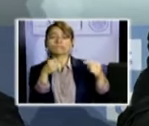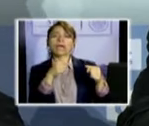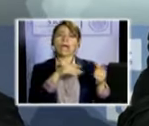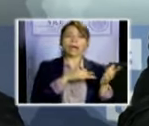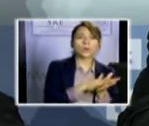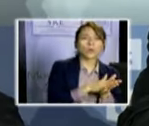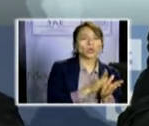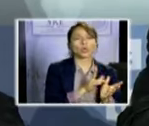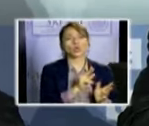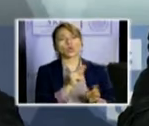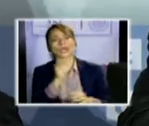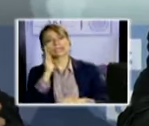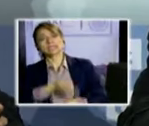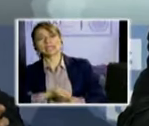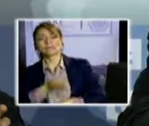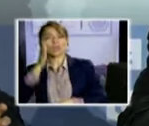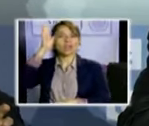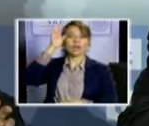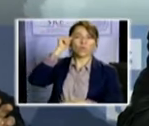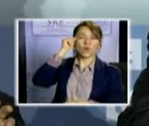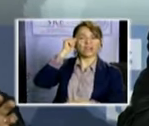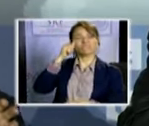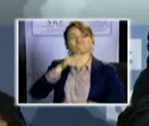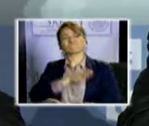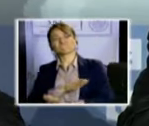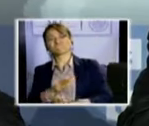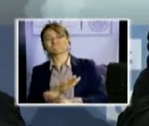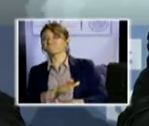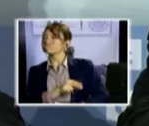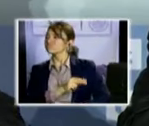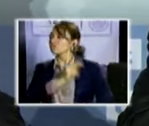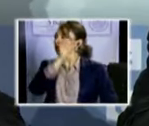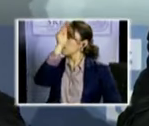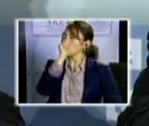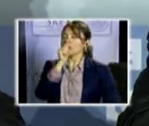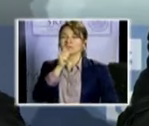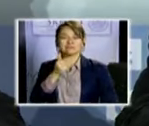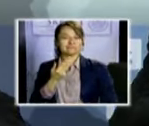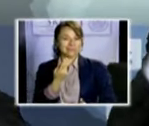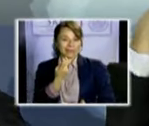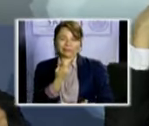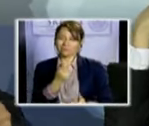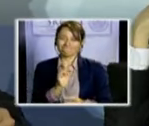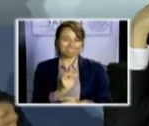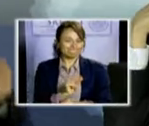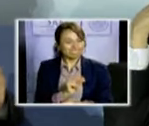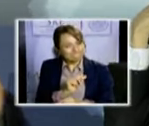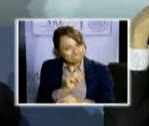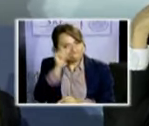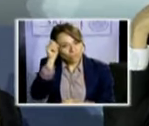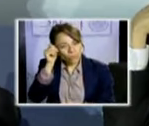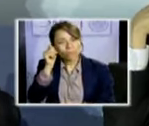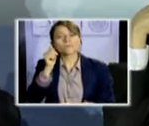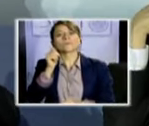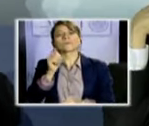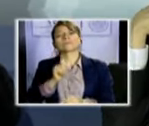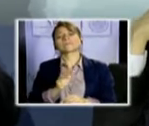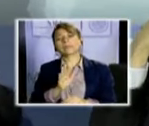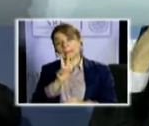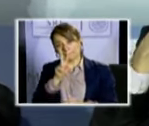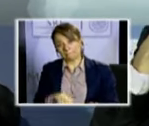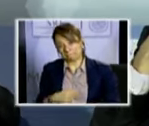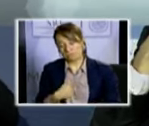habremos logrado el resultado. Y por lo que concierne al Gobierno de México, y eso me parece que es muy meritorio, es precisamente en